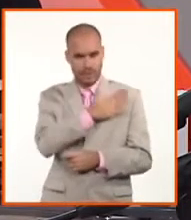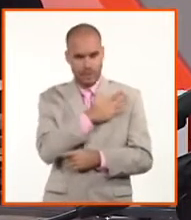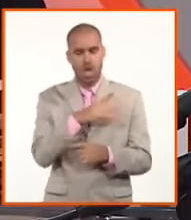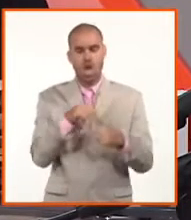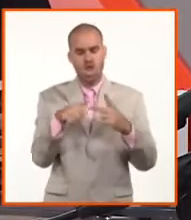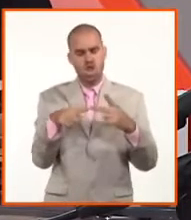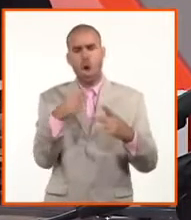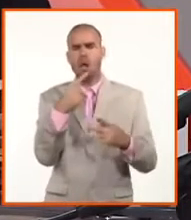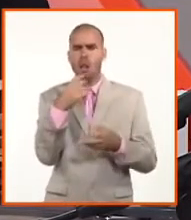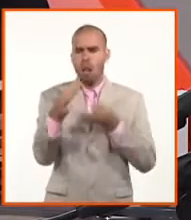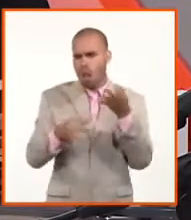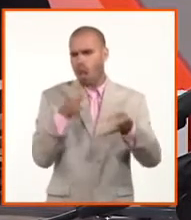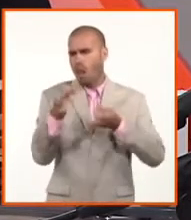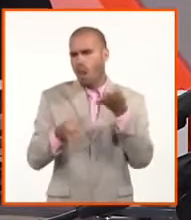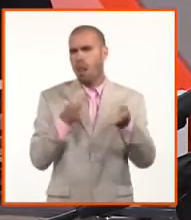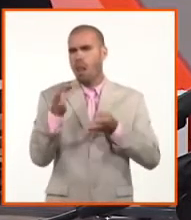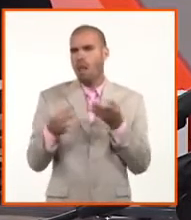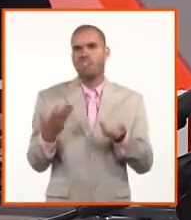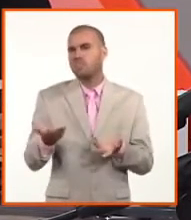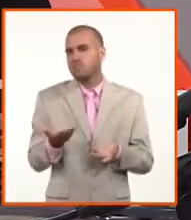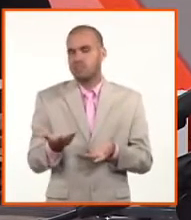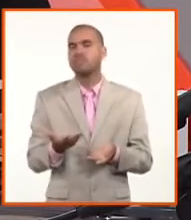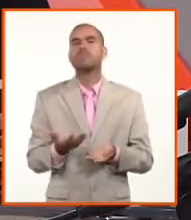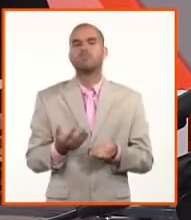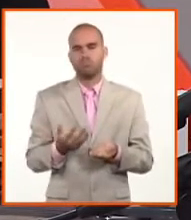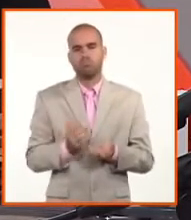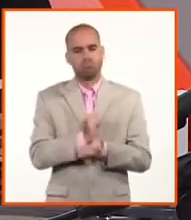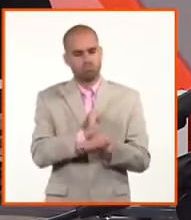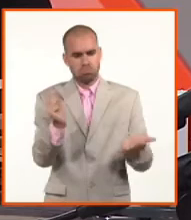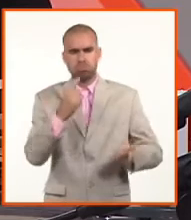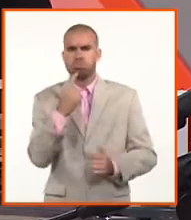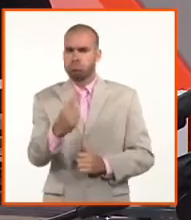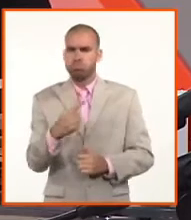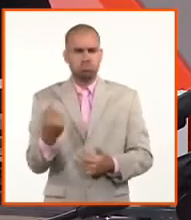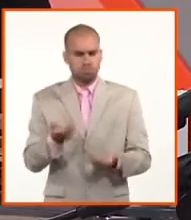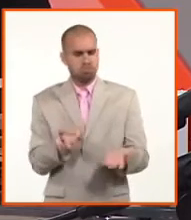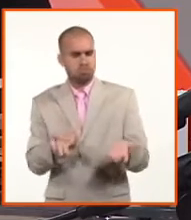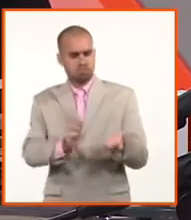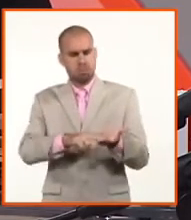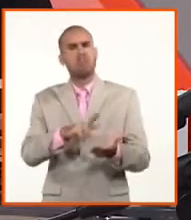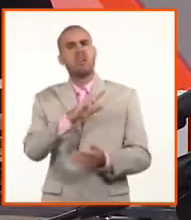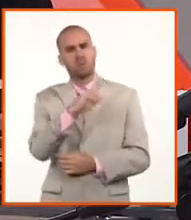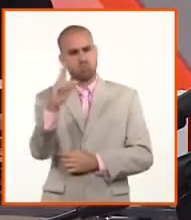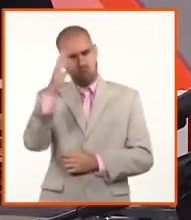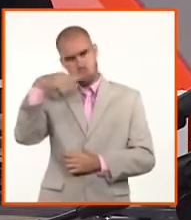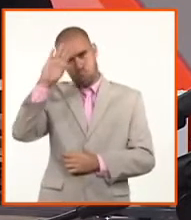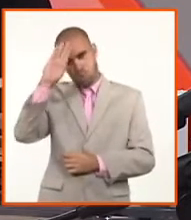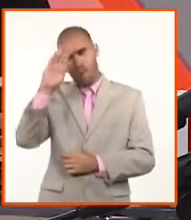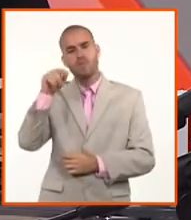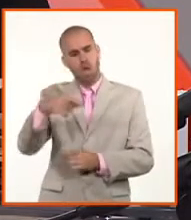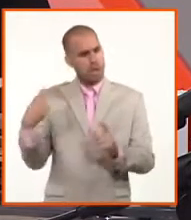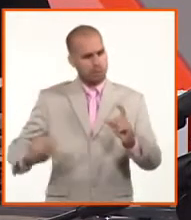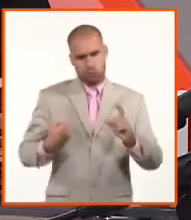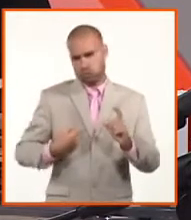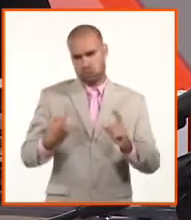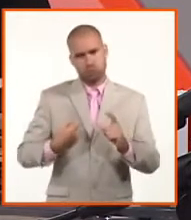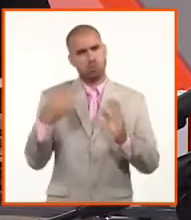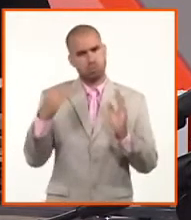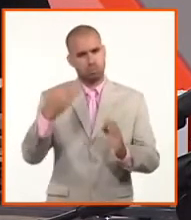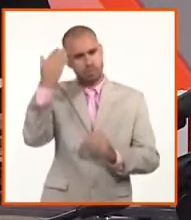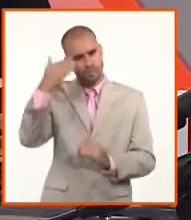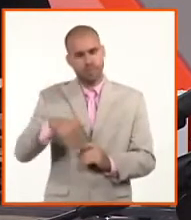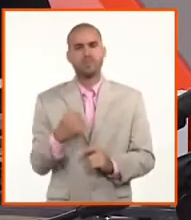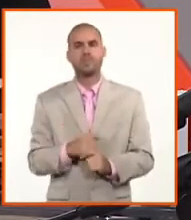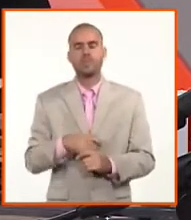que proclamaron abiertamente su afiliación a la Revolución Cubana y por ella combatieron. En su escrito